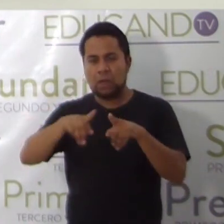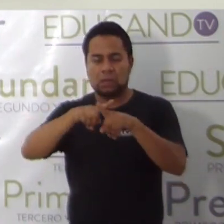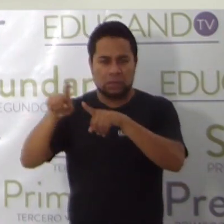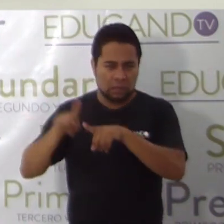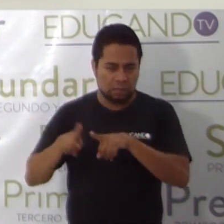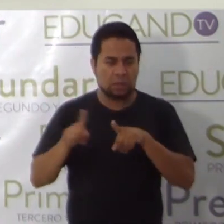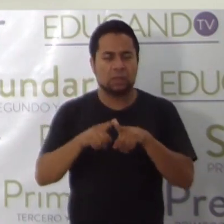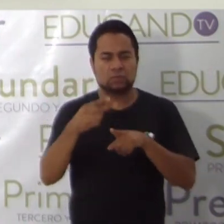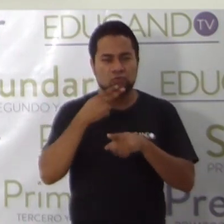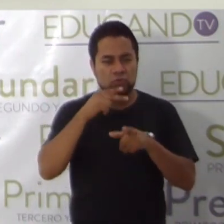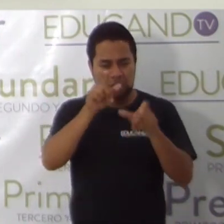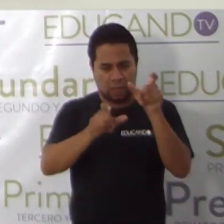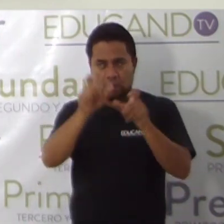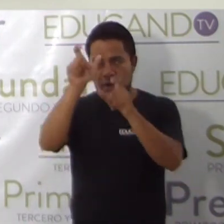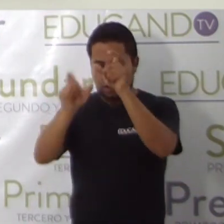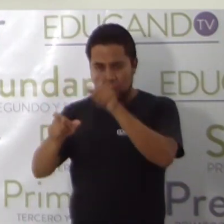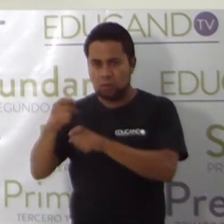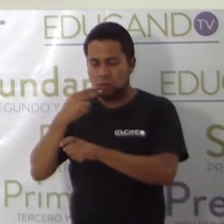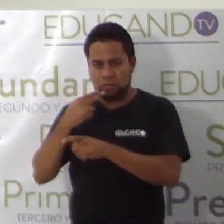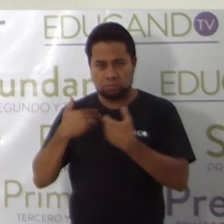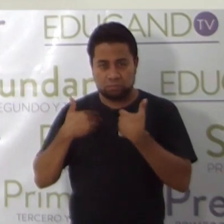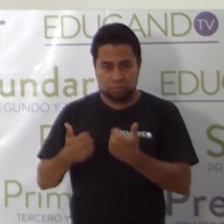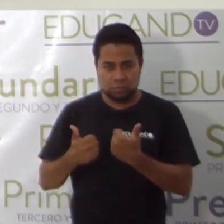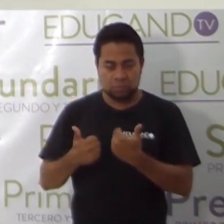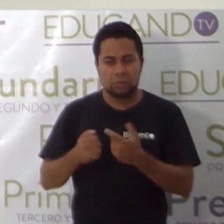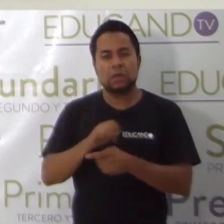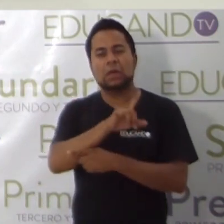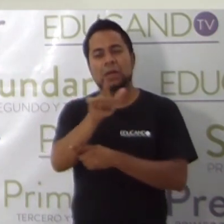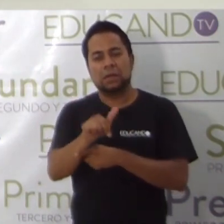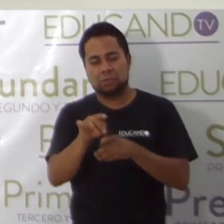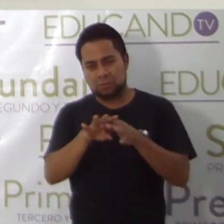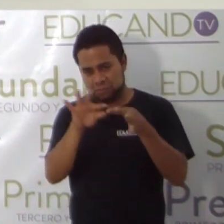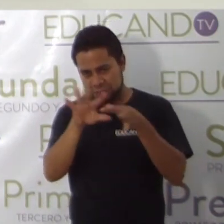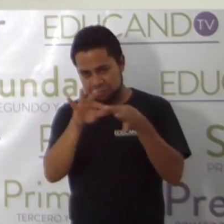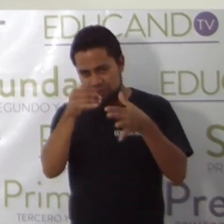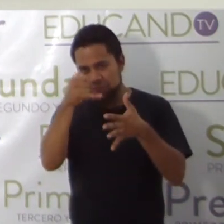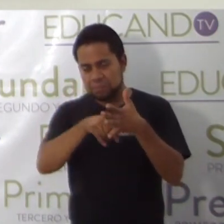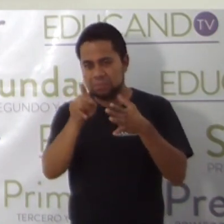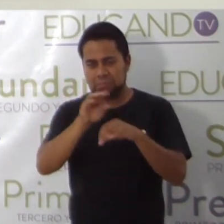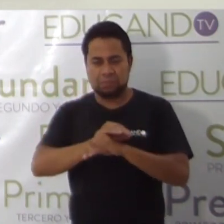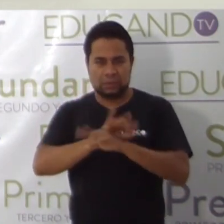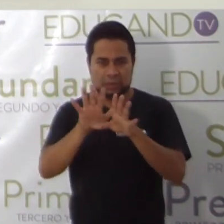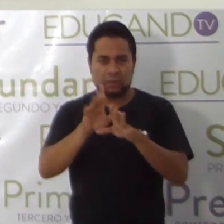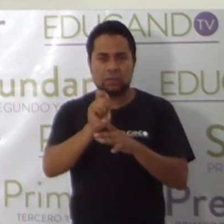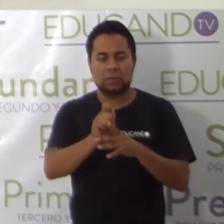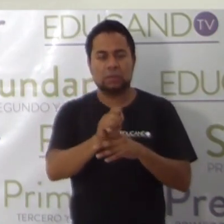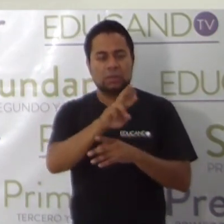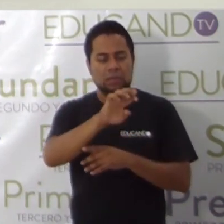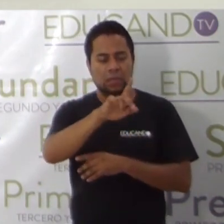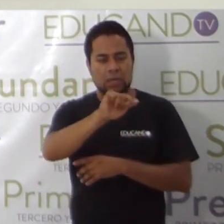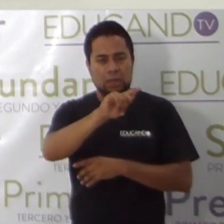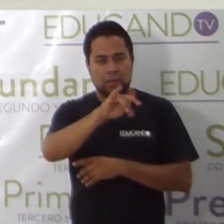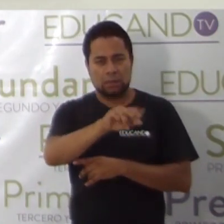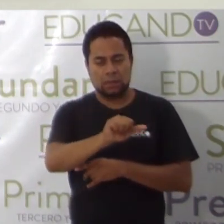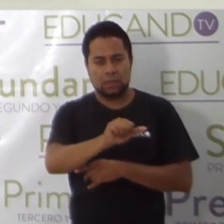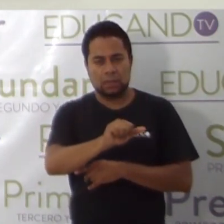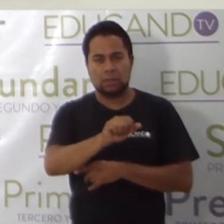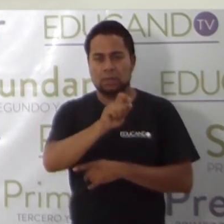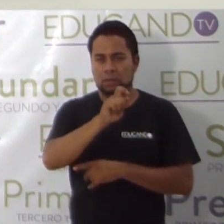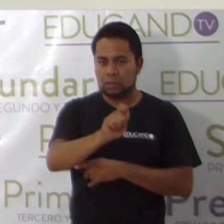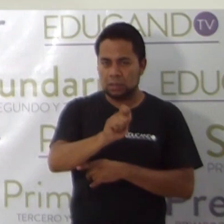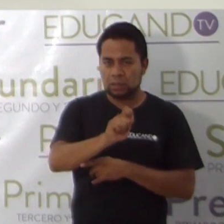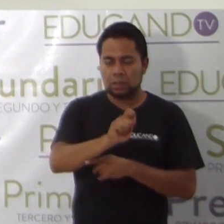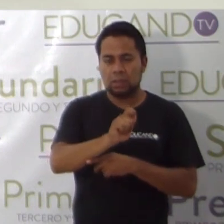a realizar, van a entender todo ya claramente. Entonces, leemos frecuencia relativa, es el cociente entre